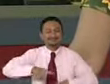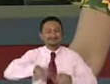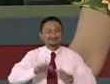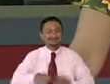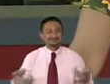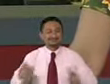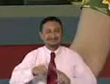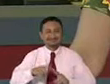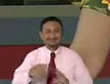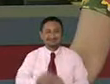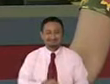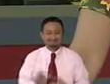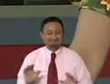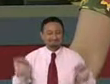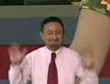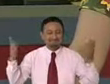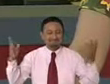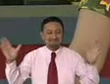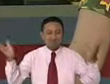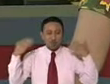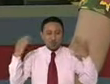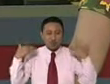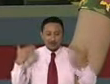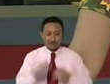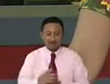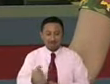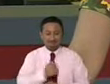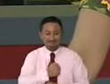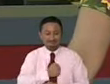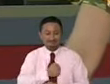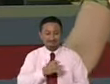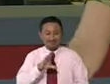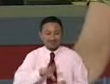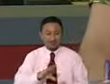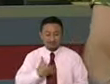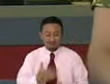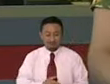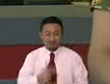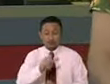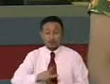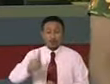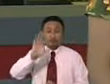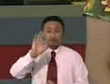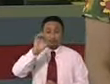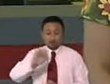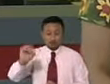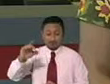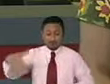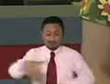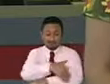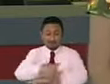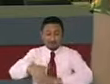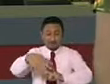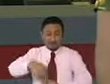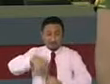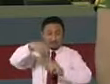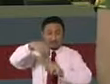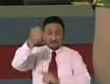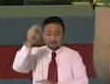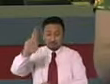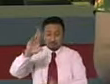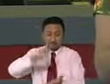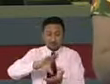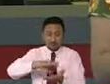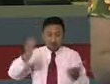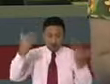Comercio TV celebrando al puerto principal, mi ciudad natal, porque este lunes 9 de octubre en las principales avenidas del sur y centro de Guayaquil